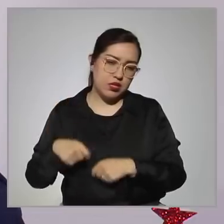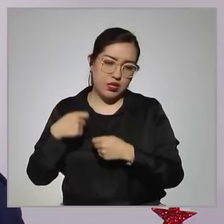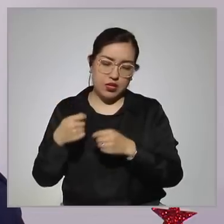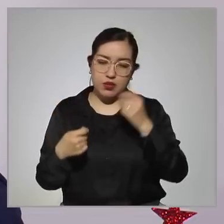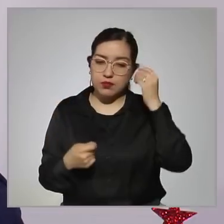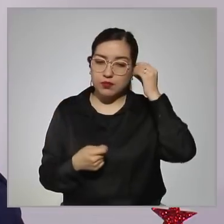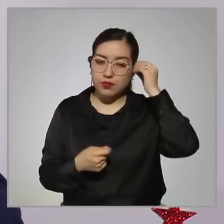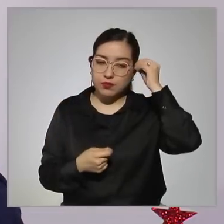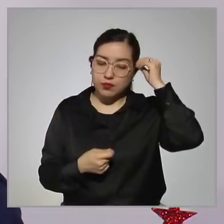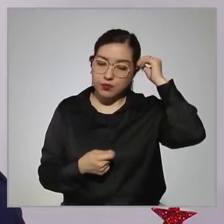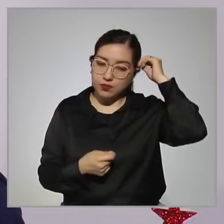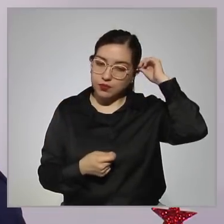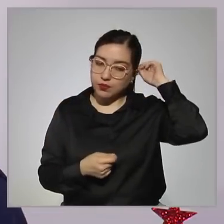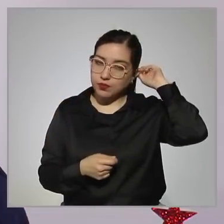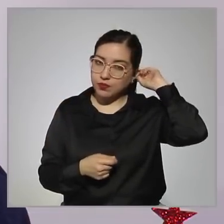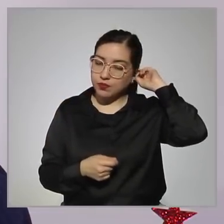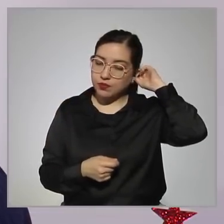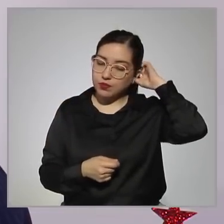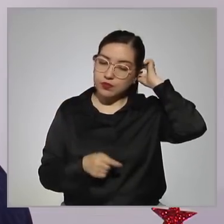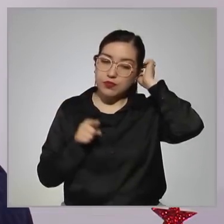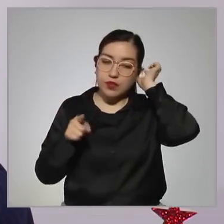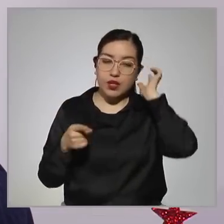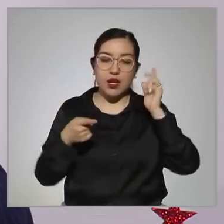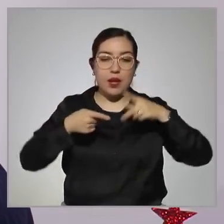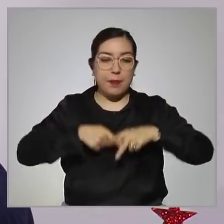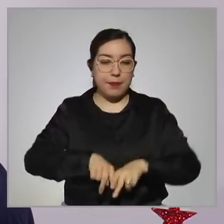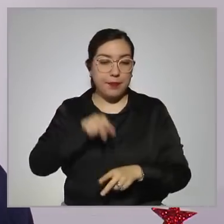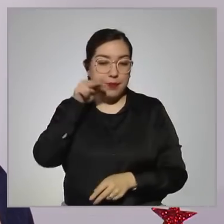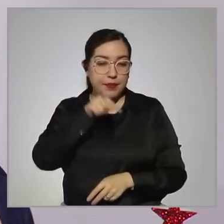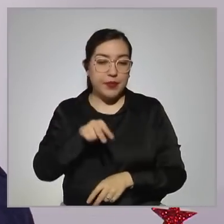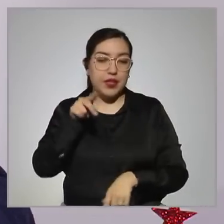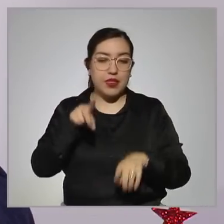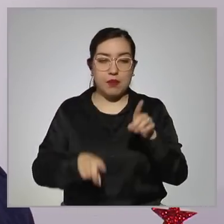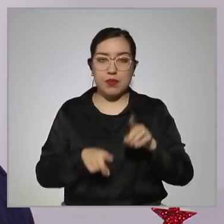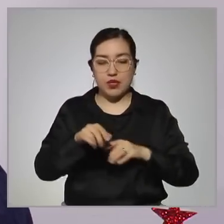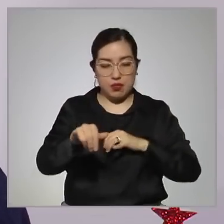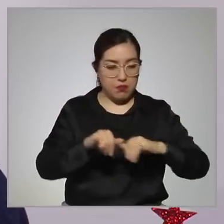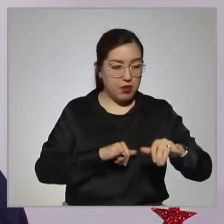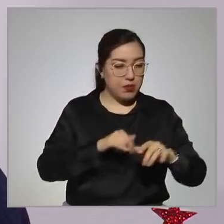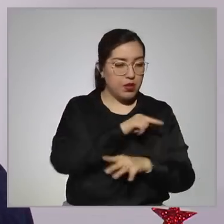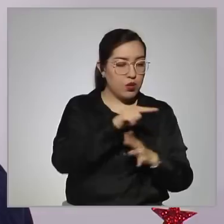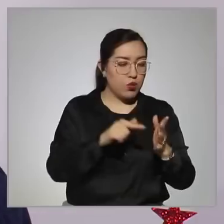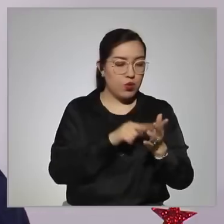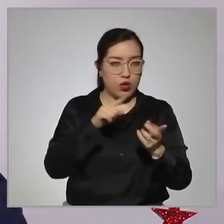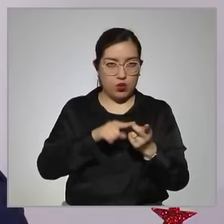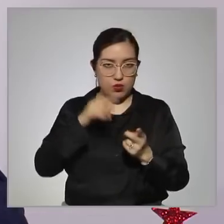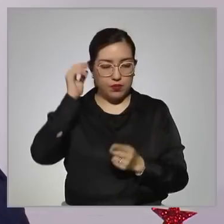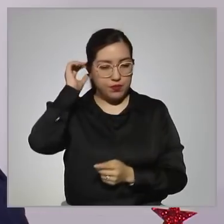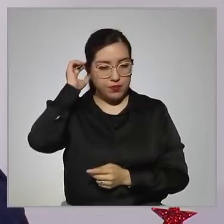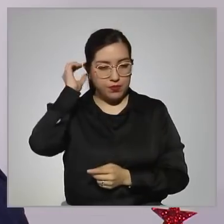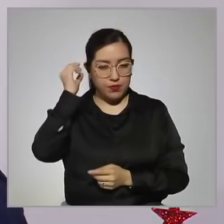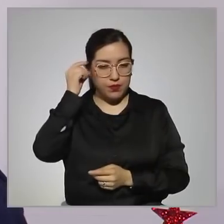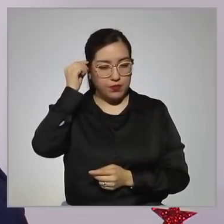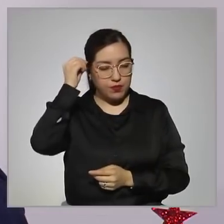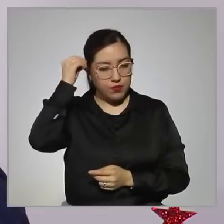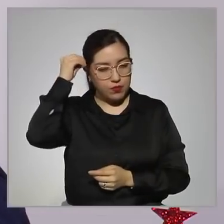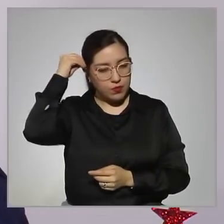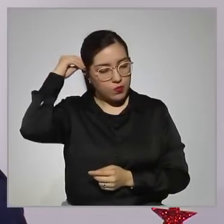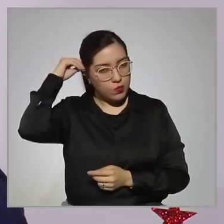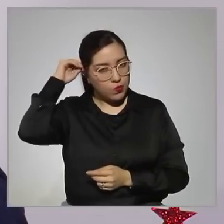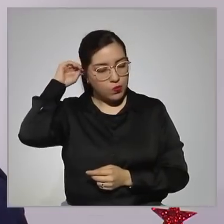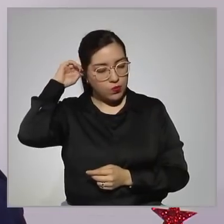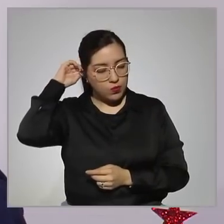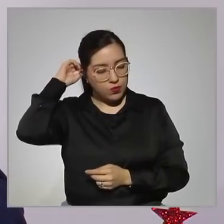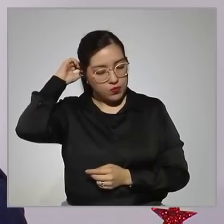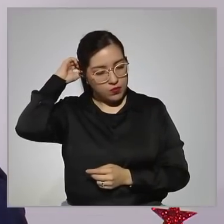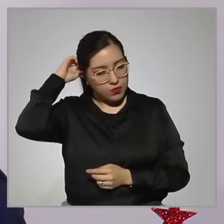ahí es donde se puede encontrar, que depende la parte geográfica, ¿no? Claro. No es lo mismo el centro de México,